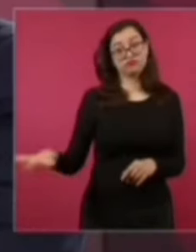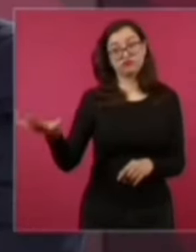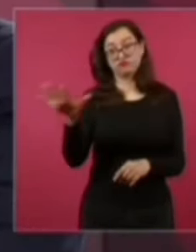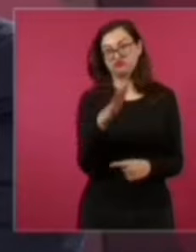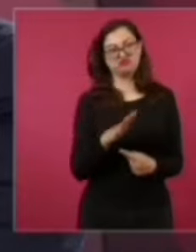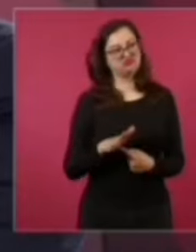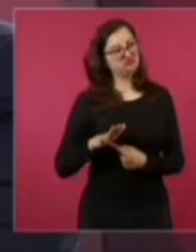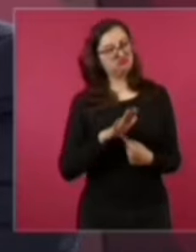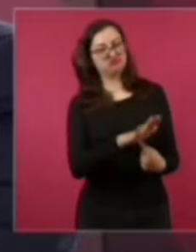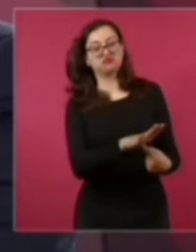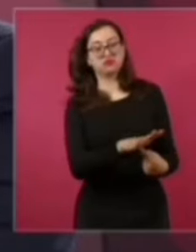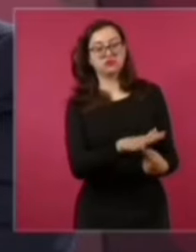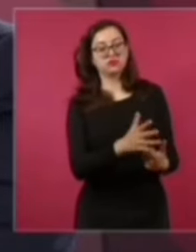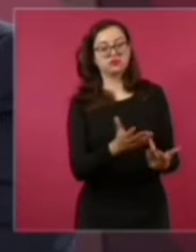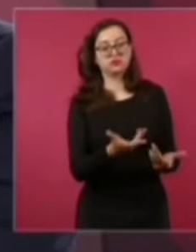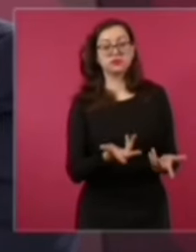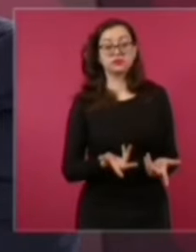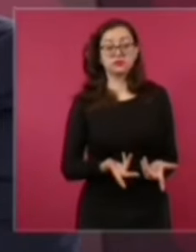La